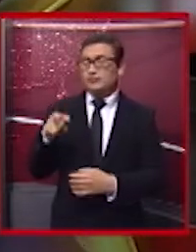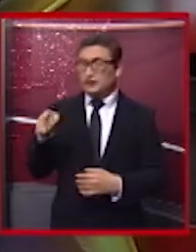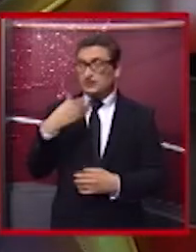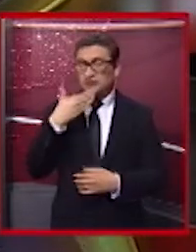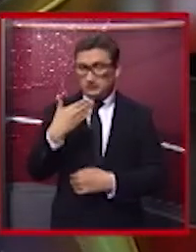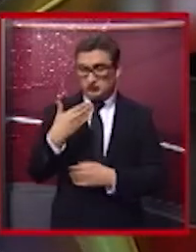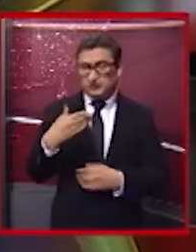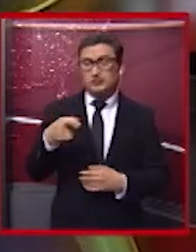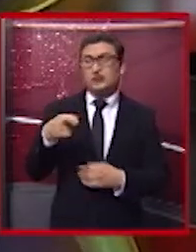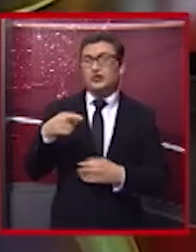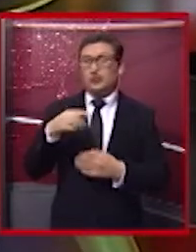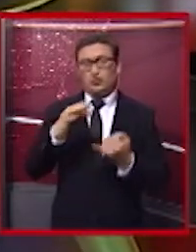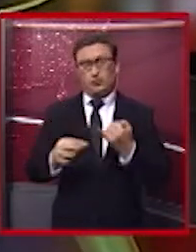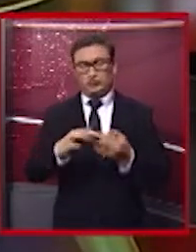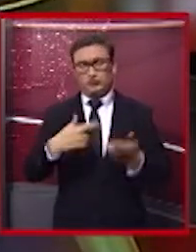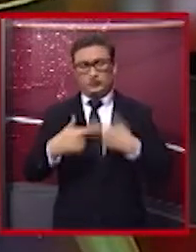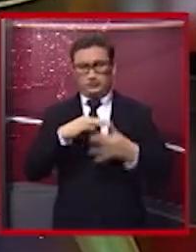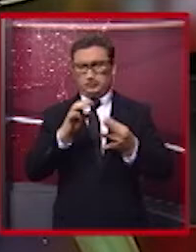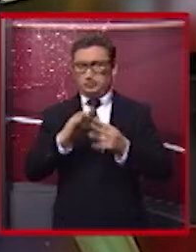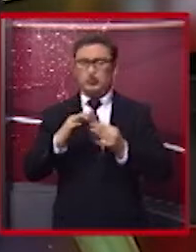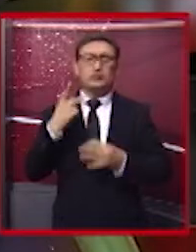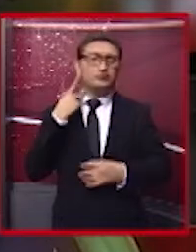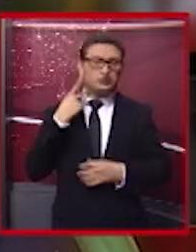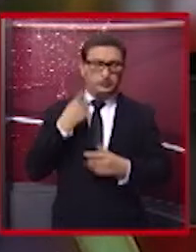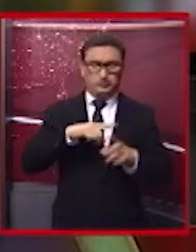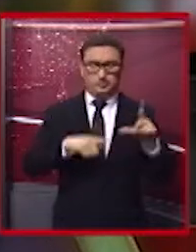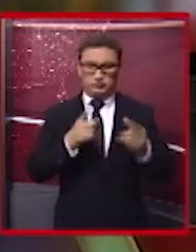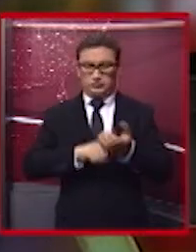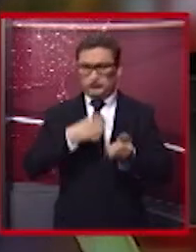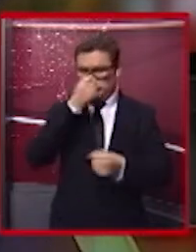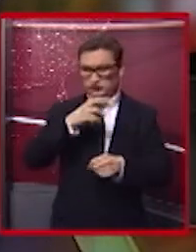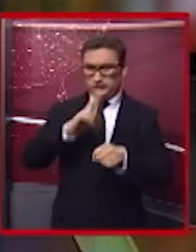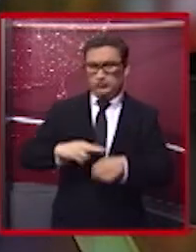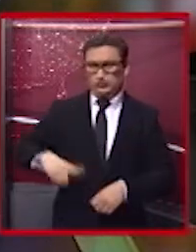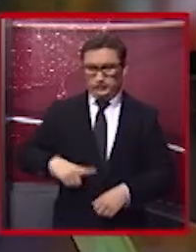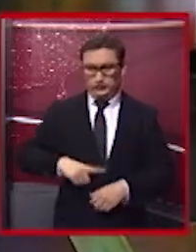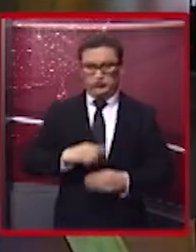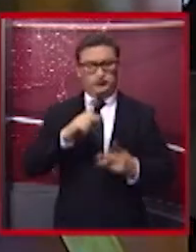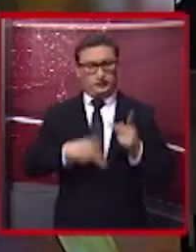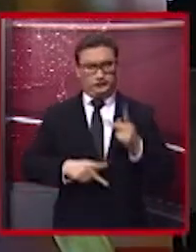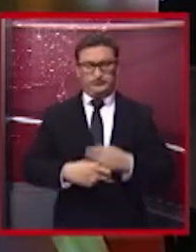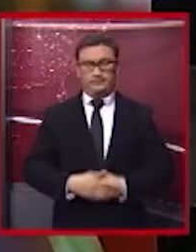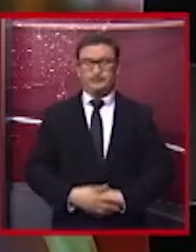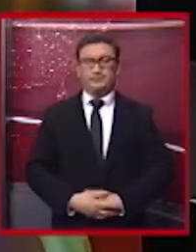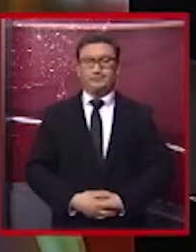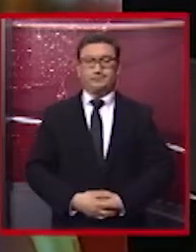tendremos los detalles de la política interior, lo que está encargada la Secretaría de Gobernación. Una pausa y regresamos.